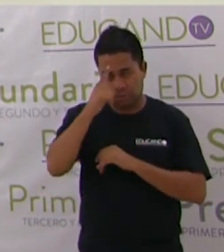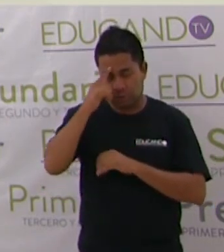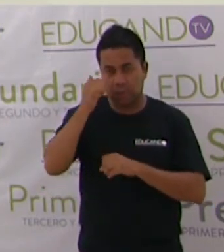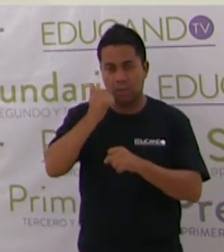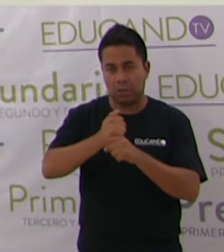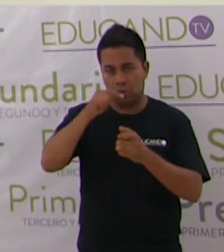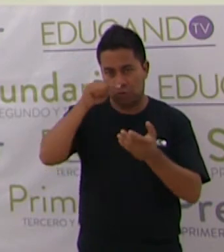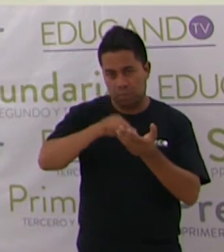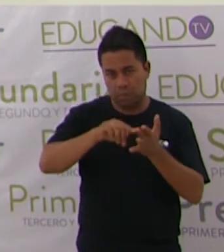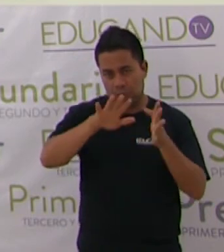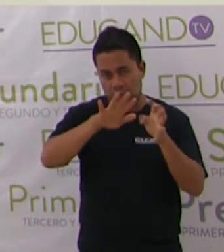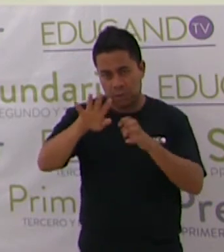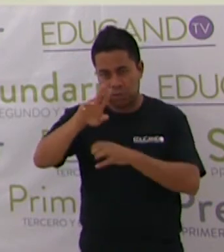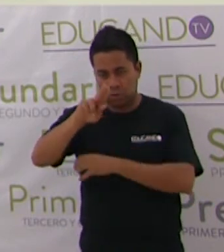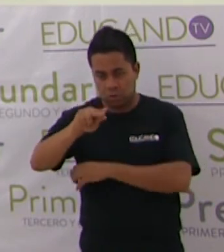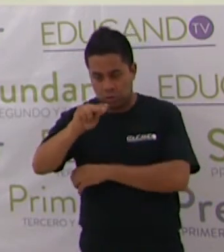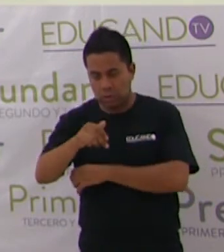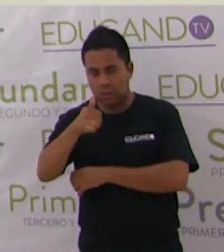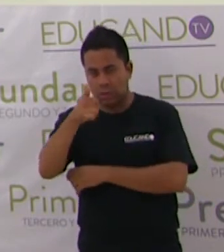1986?